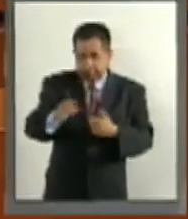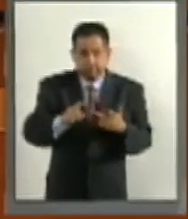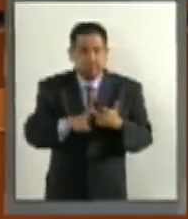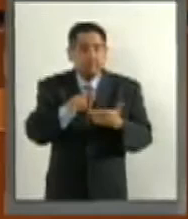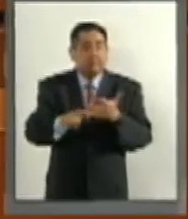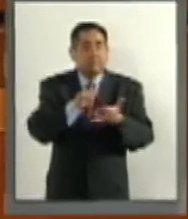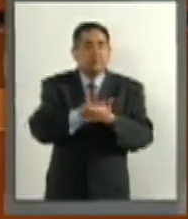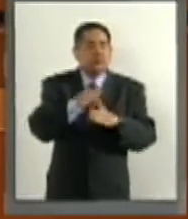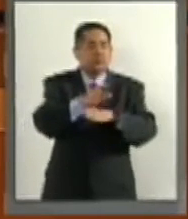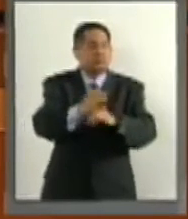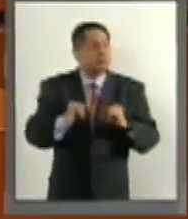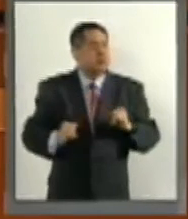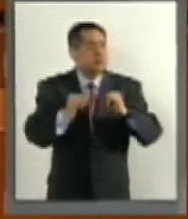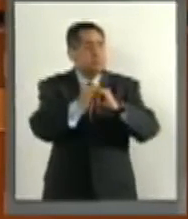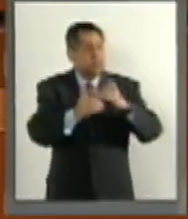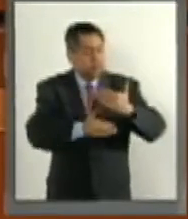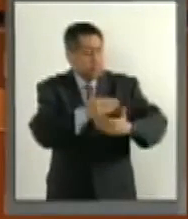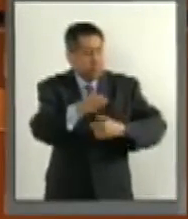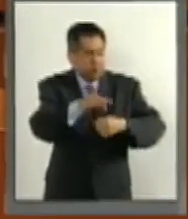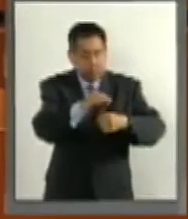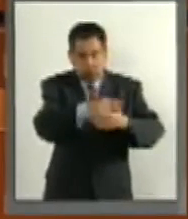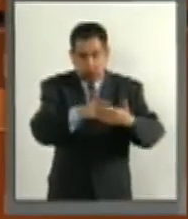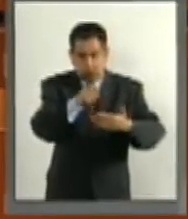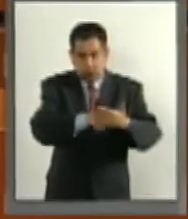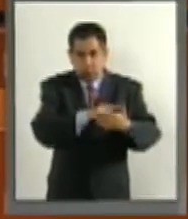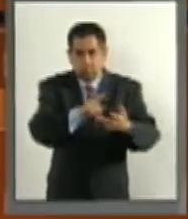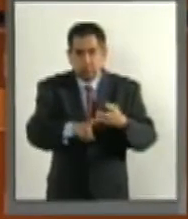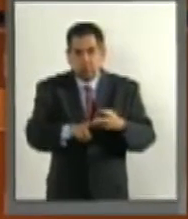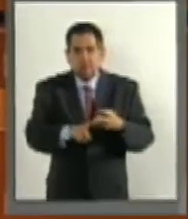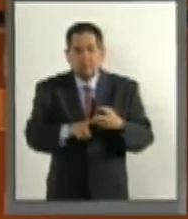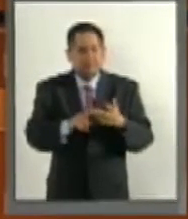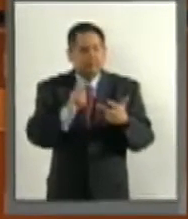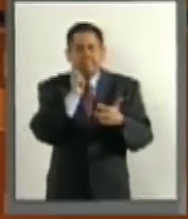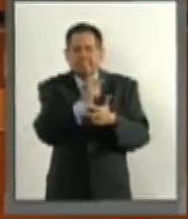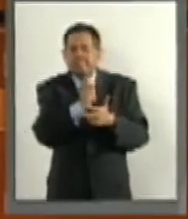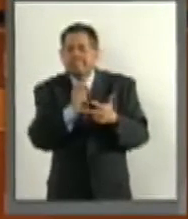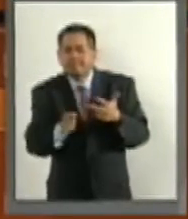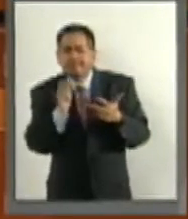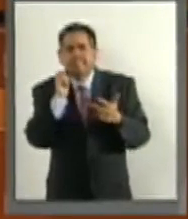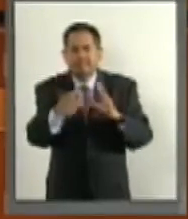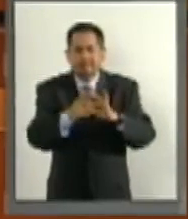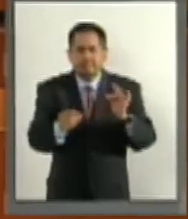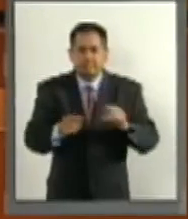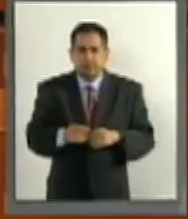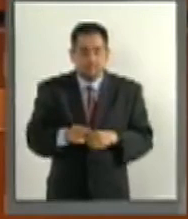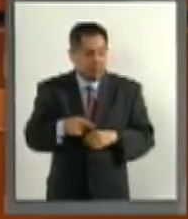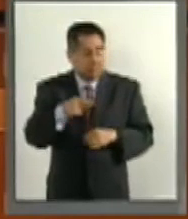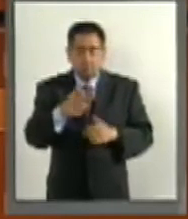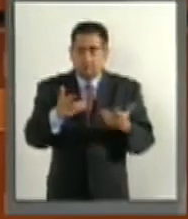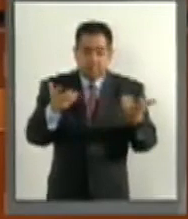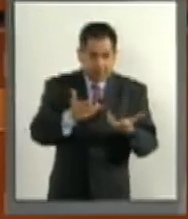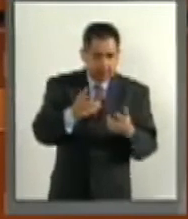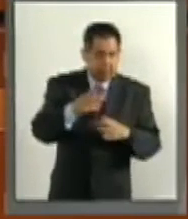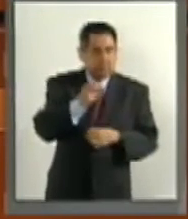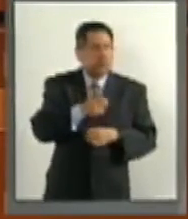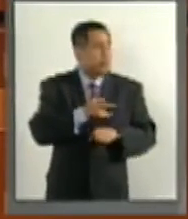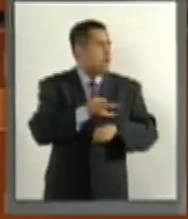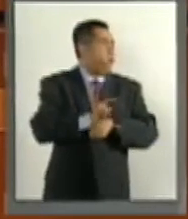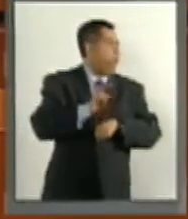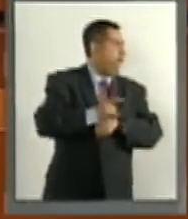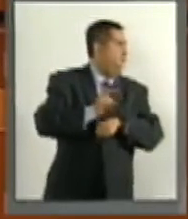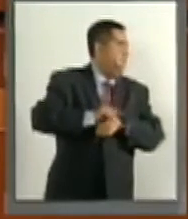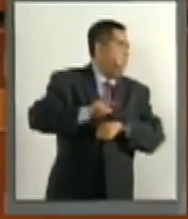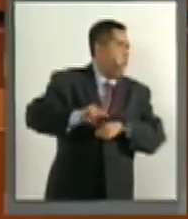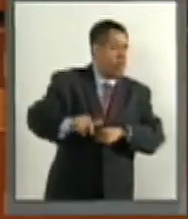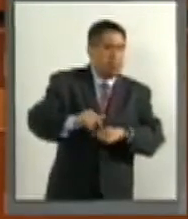Ley General de Instituciones y Procedimientos Electorales, entendiéndose como la acción u omisión que el ámbito